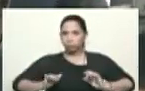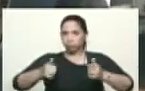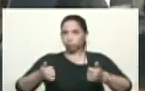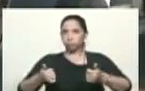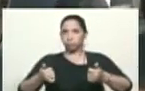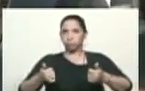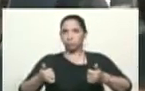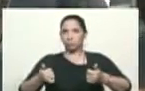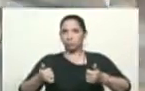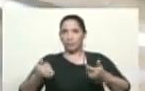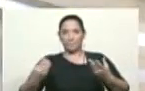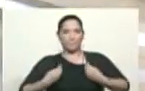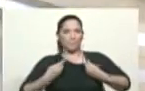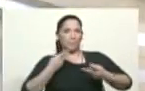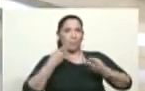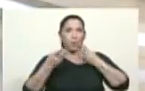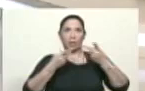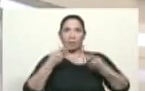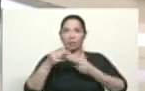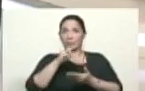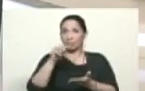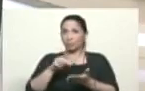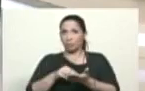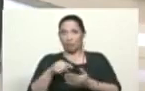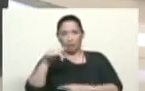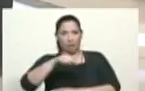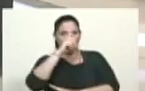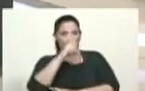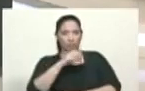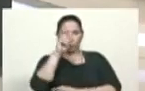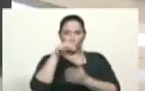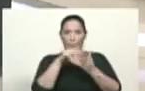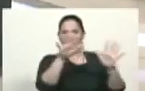en torno a la vida política nacional en este año 2019.